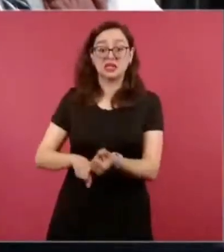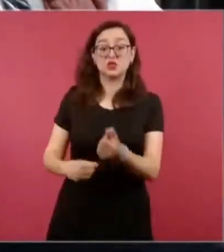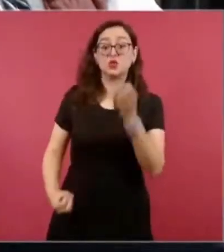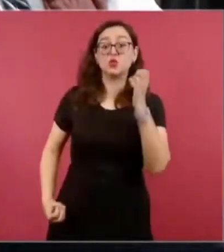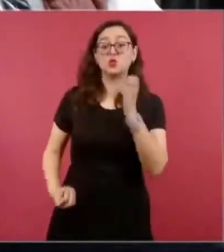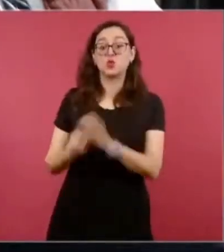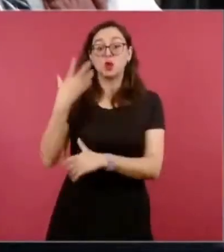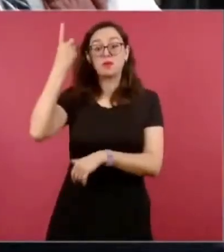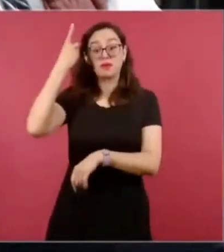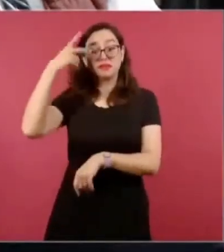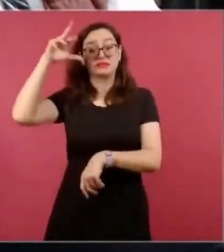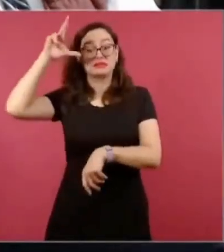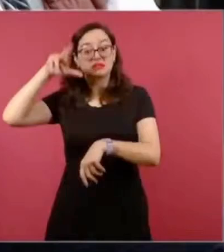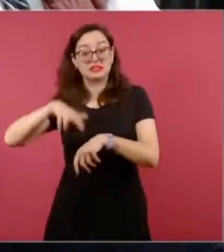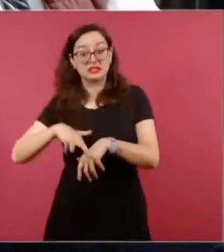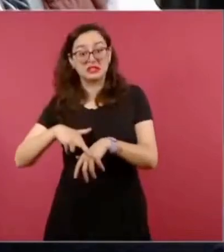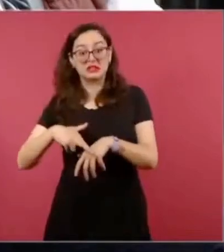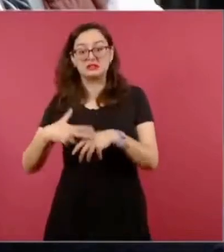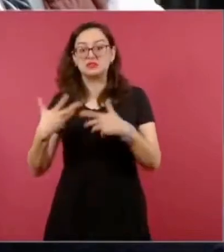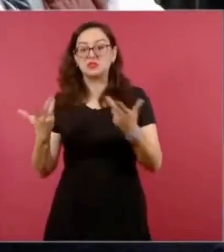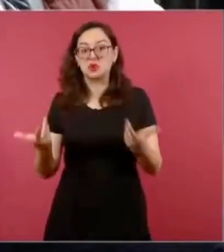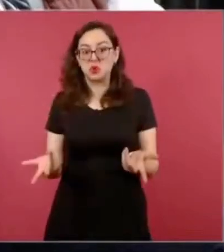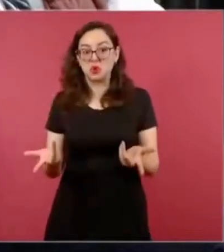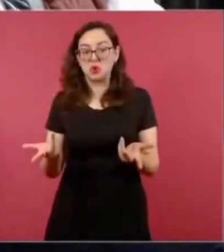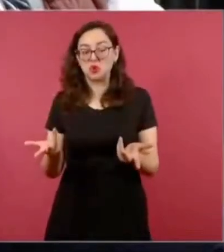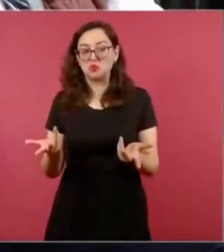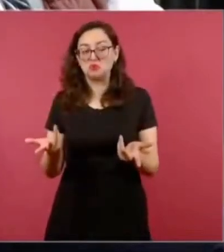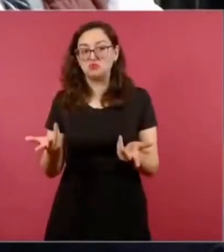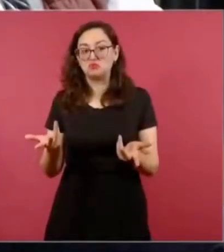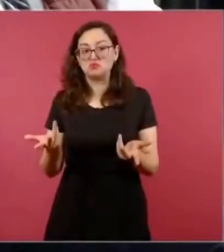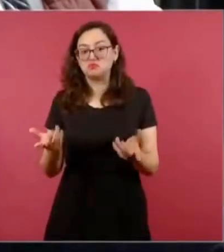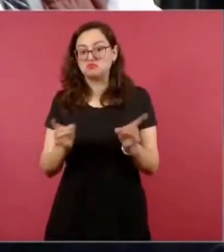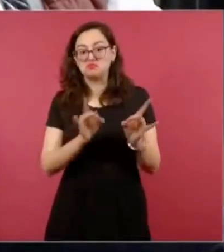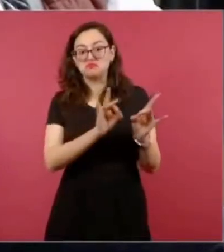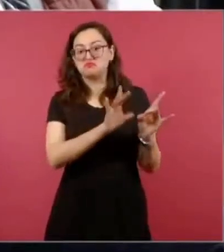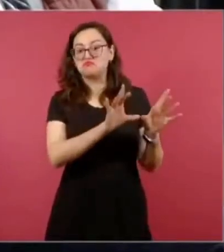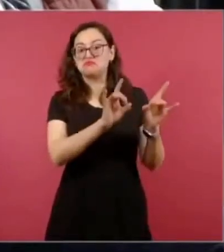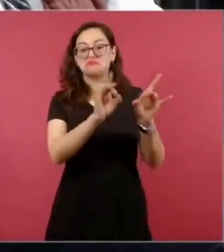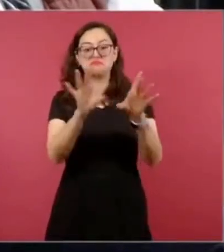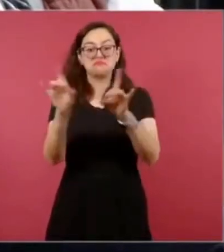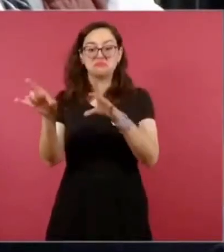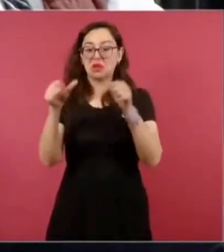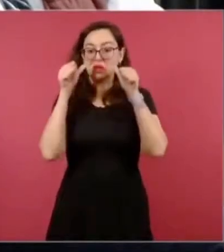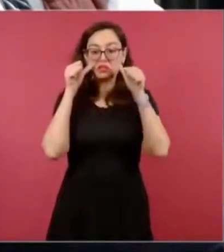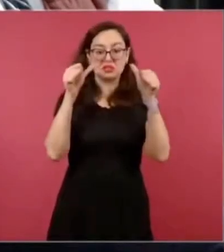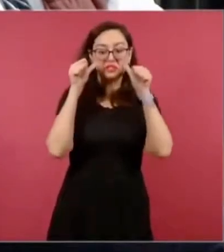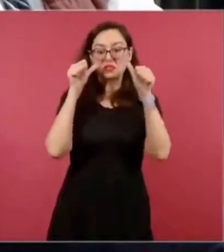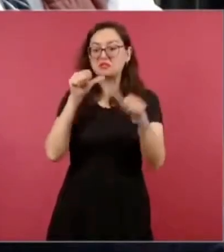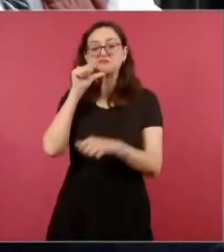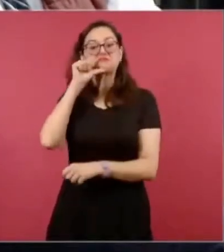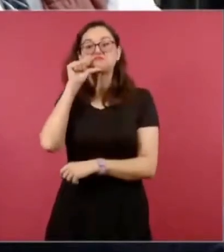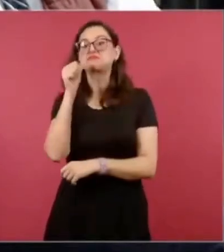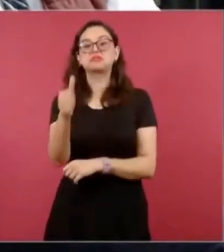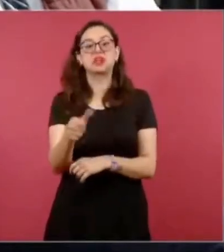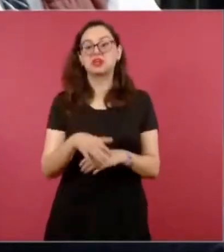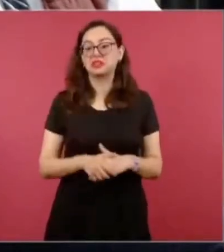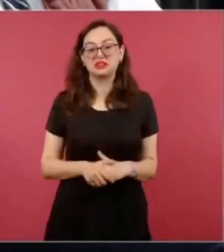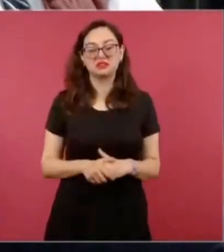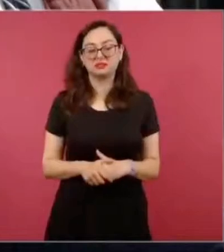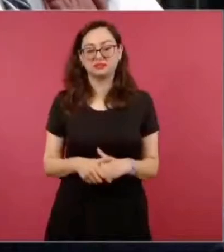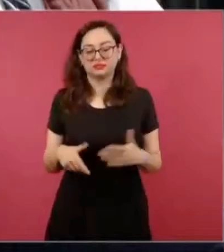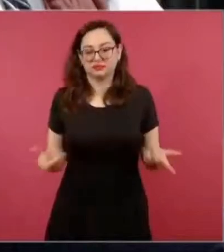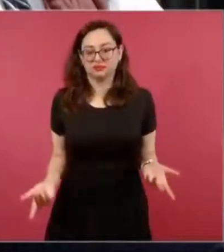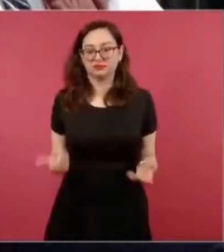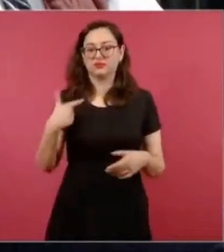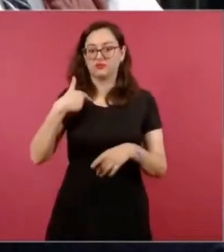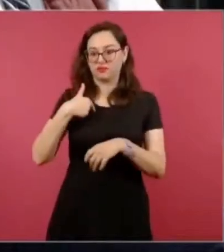empresa ha sido prácticamente omisa ante esta circunstancia. Como marca la ética periodística, yo